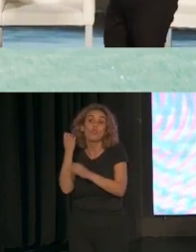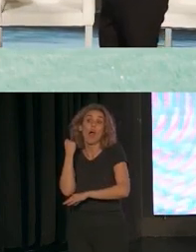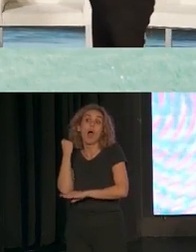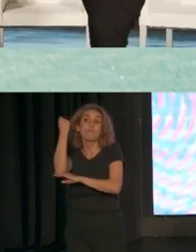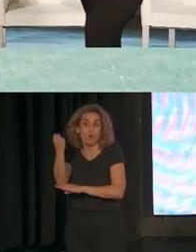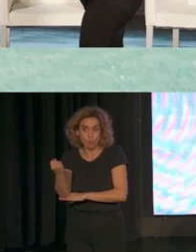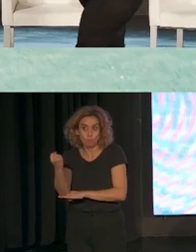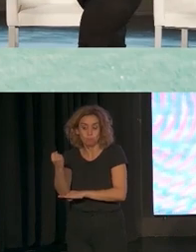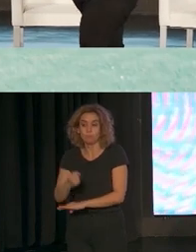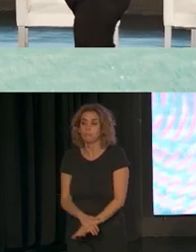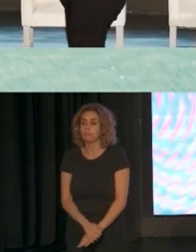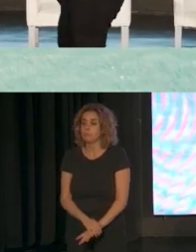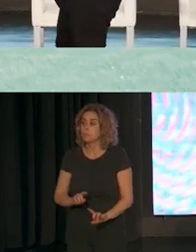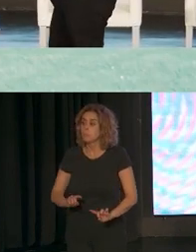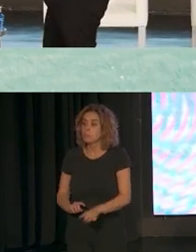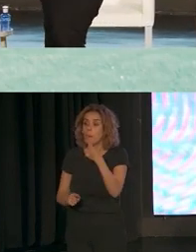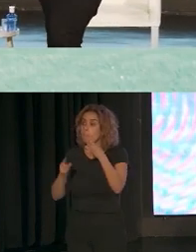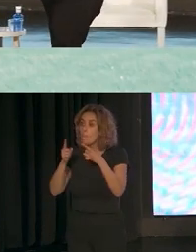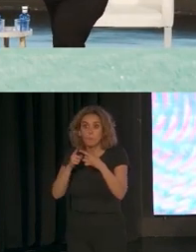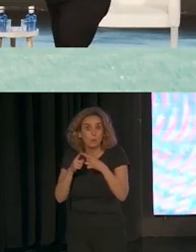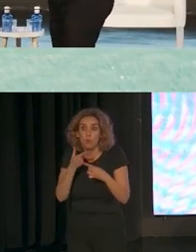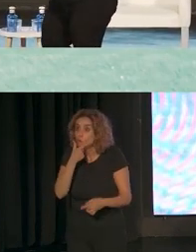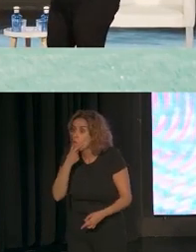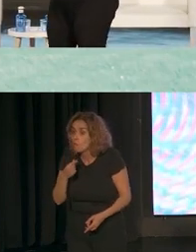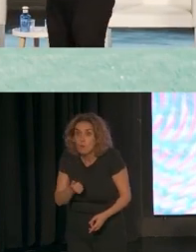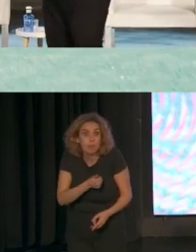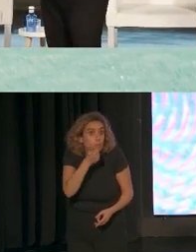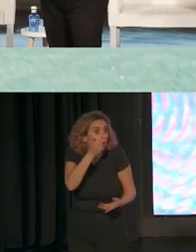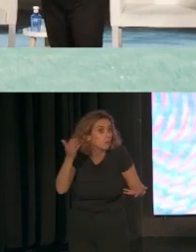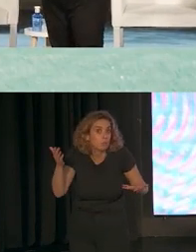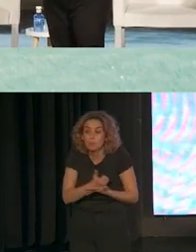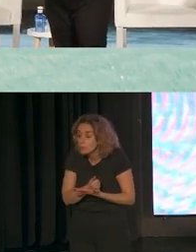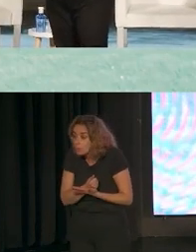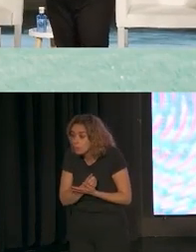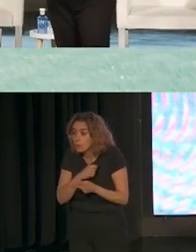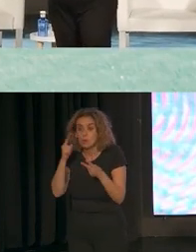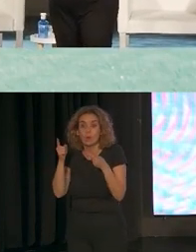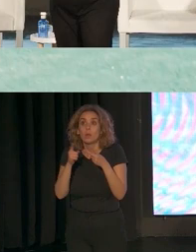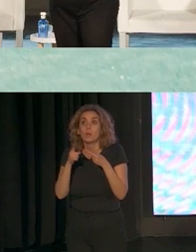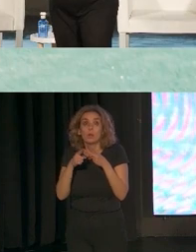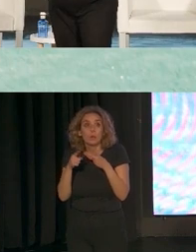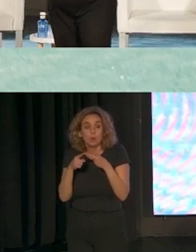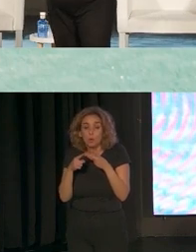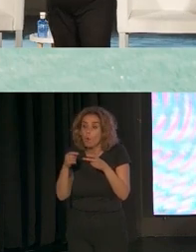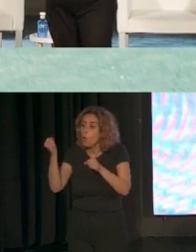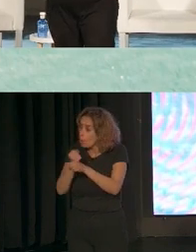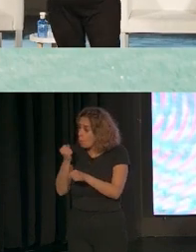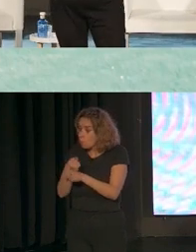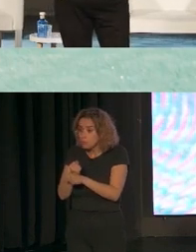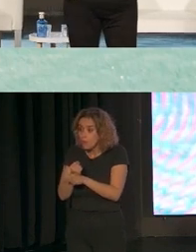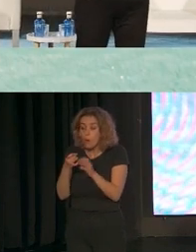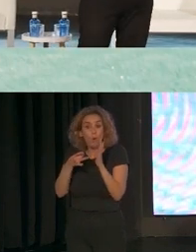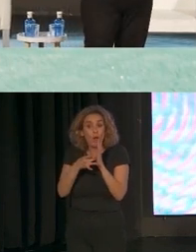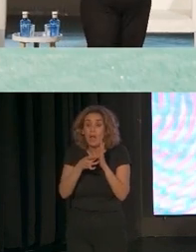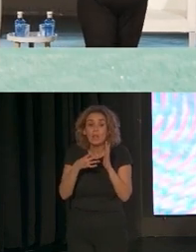Pues resulta que primero todo es mucho más fácil y segundo resulta que puedo hacer un trabajo de la misma